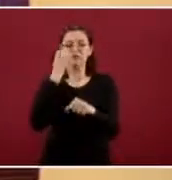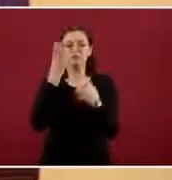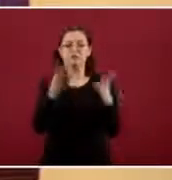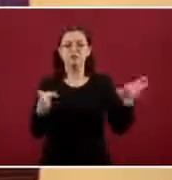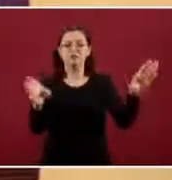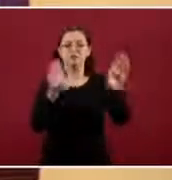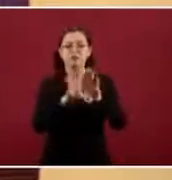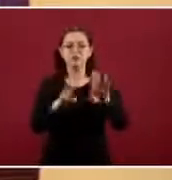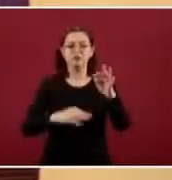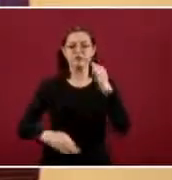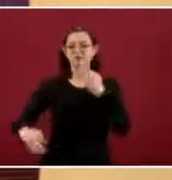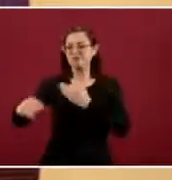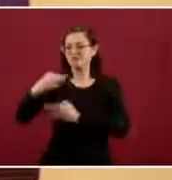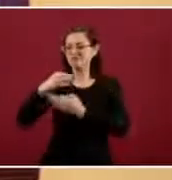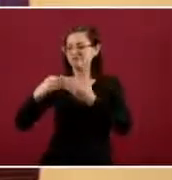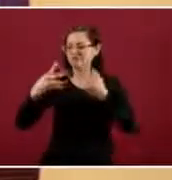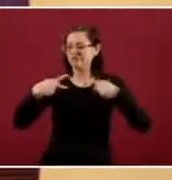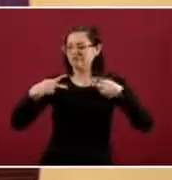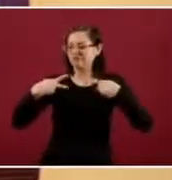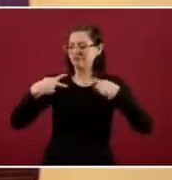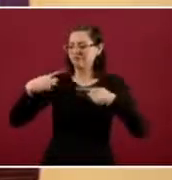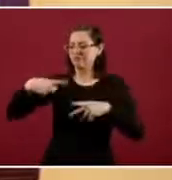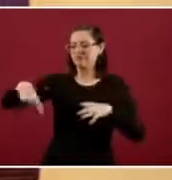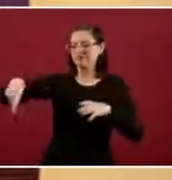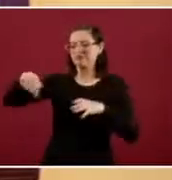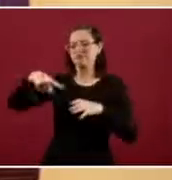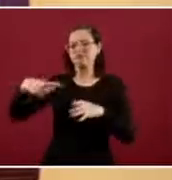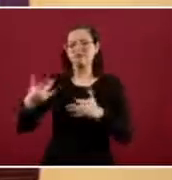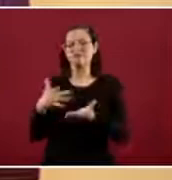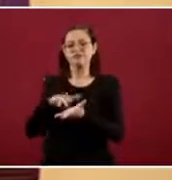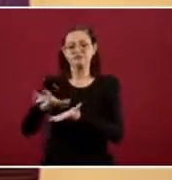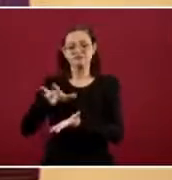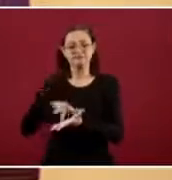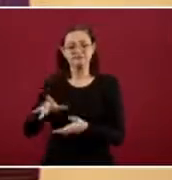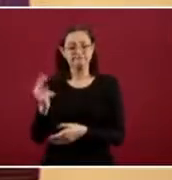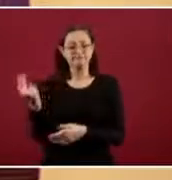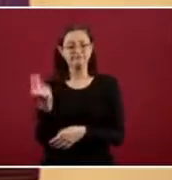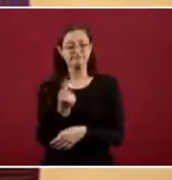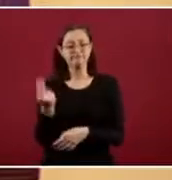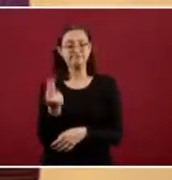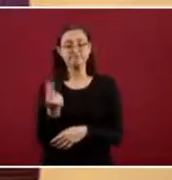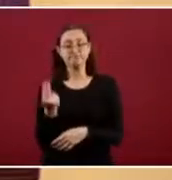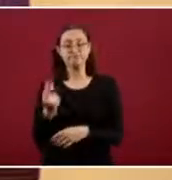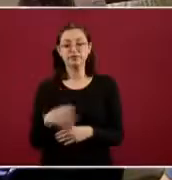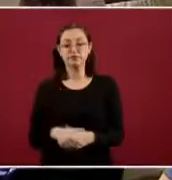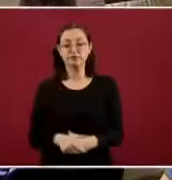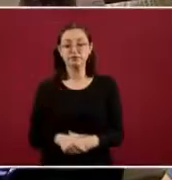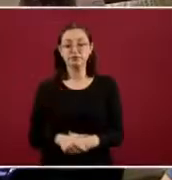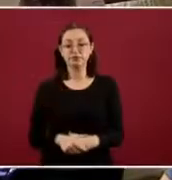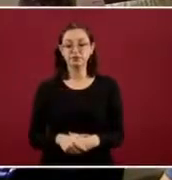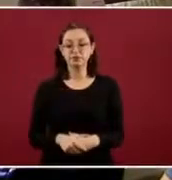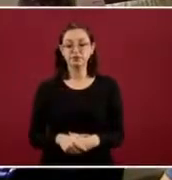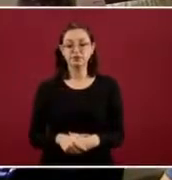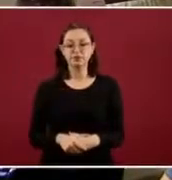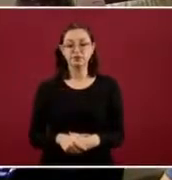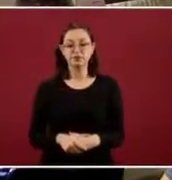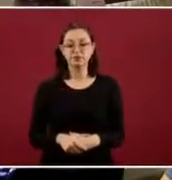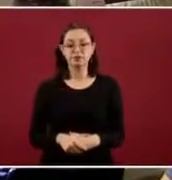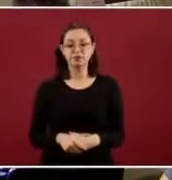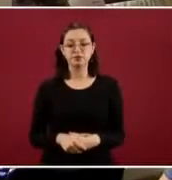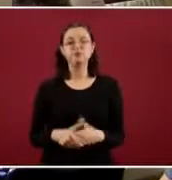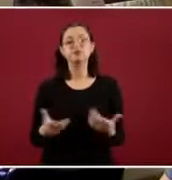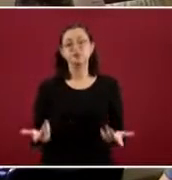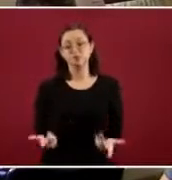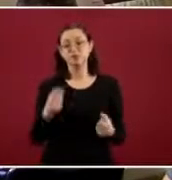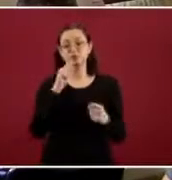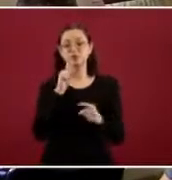entonces todo ese círculo económico que está alrededor pues requiere ciertos apoyos. También, como en este punto de